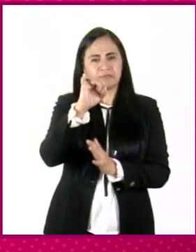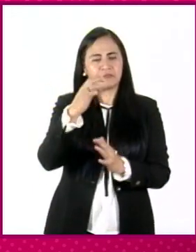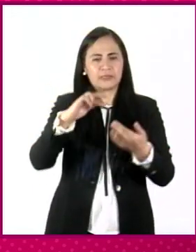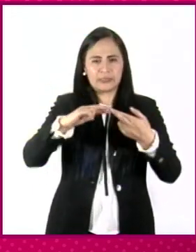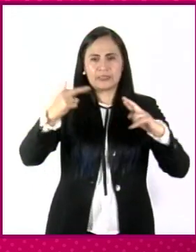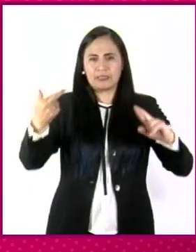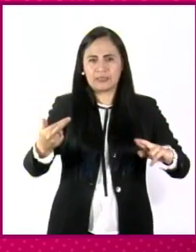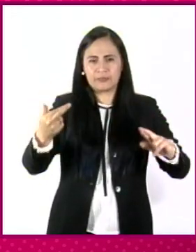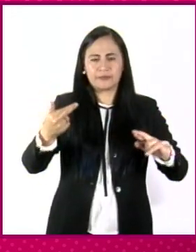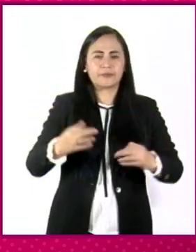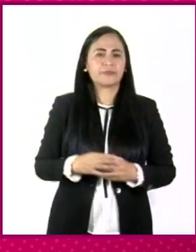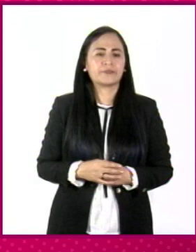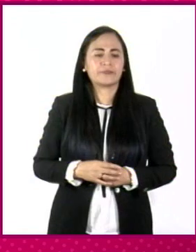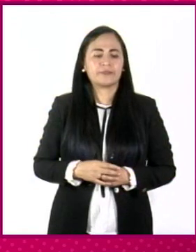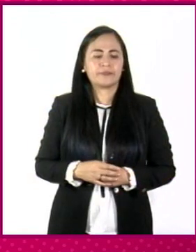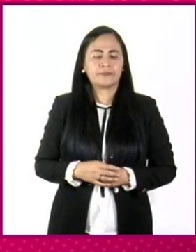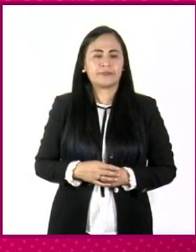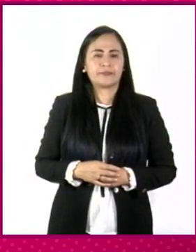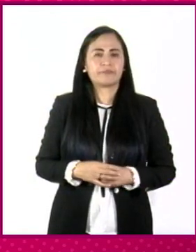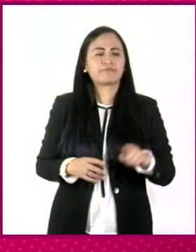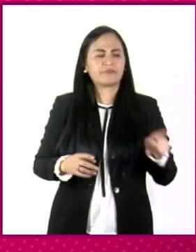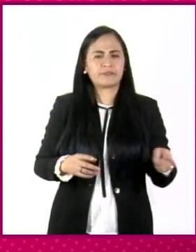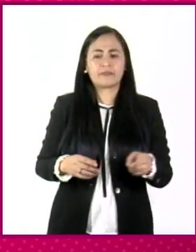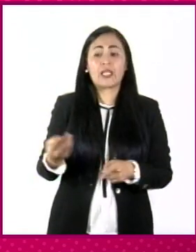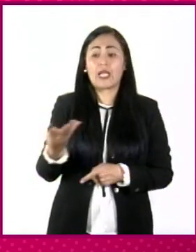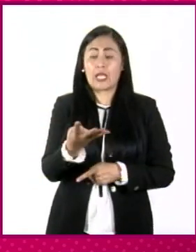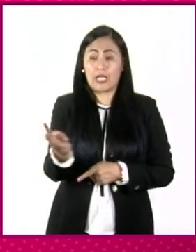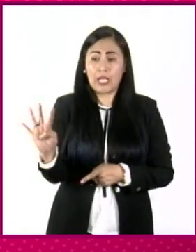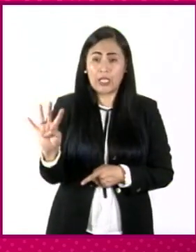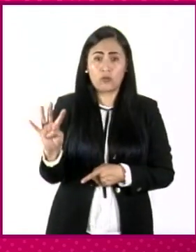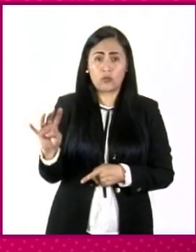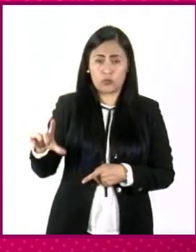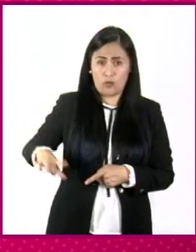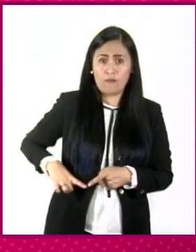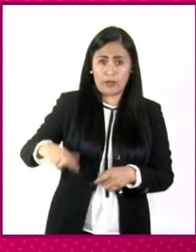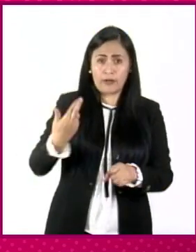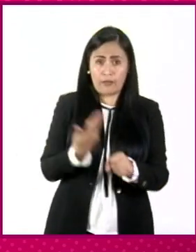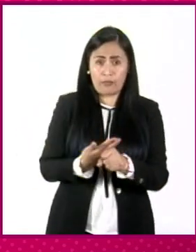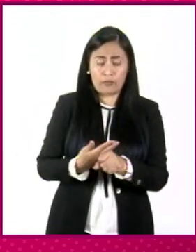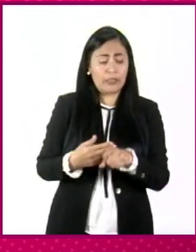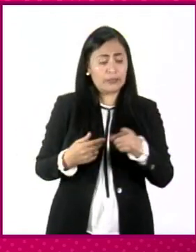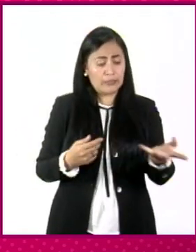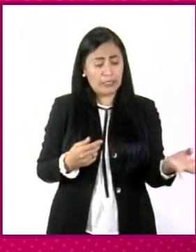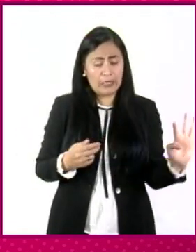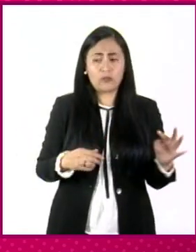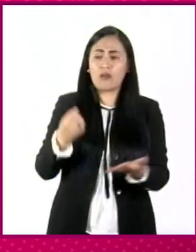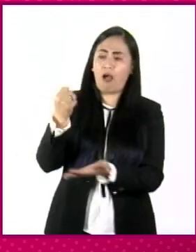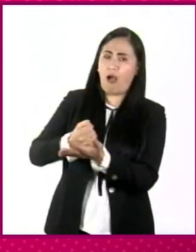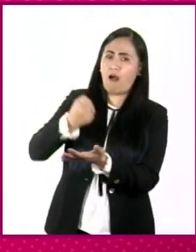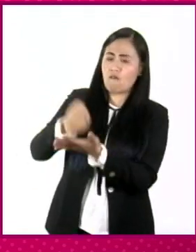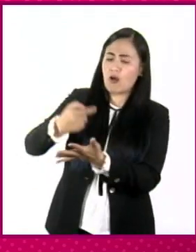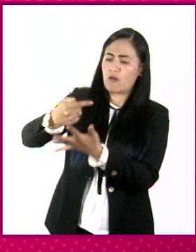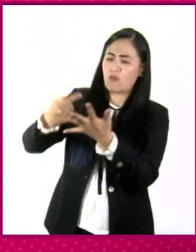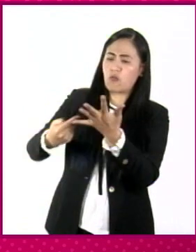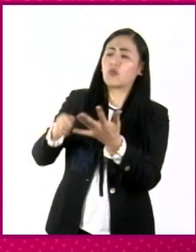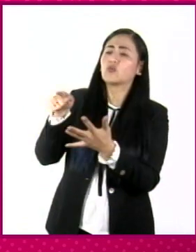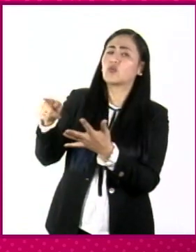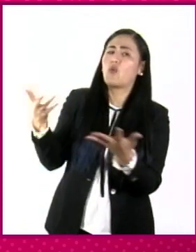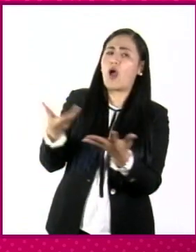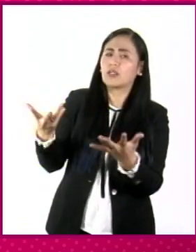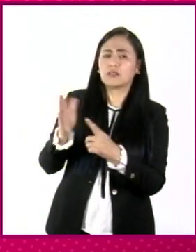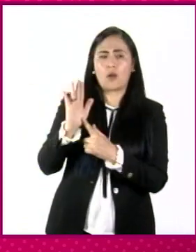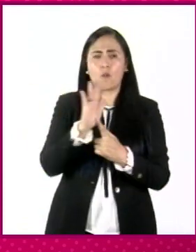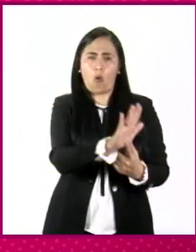con el exigir y rendir cuentas por parte de los gobernantes a la ciudadanía, el tener